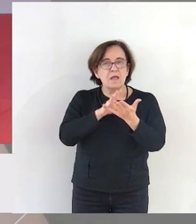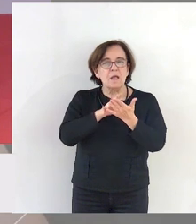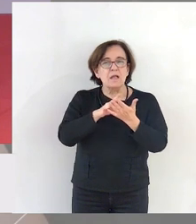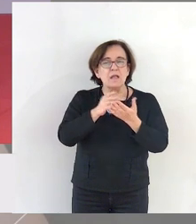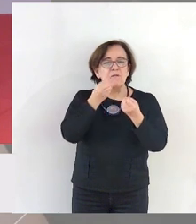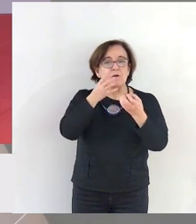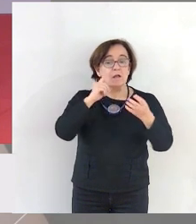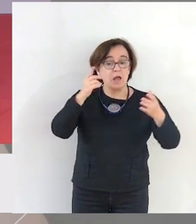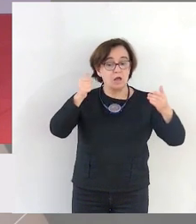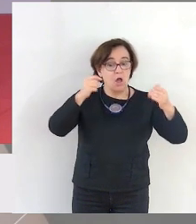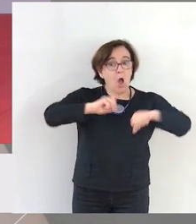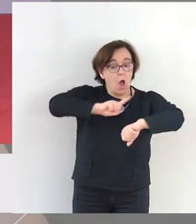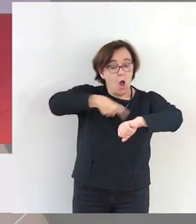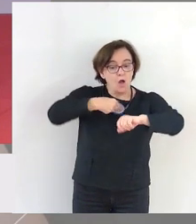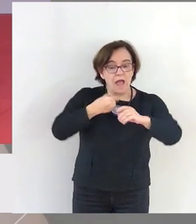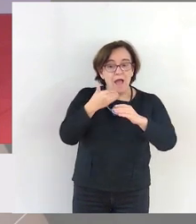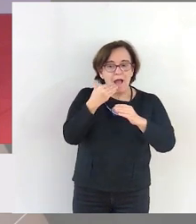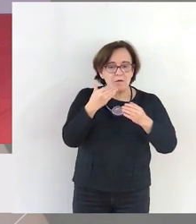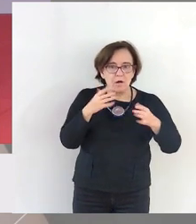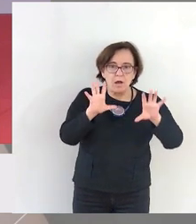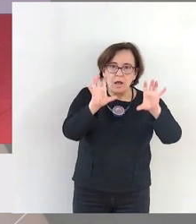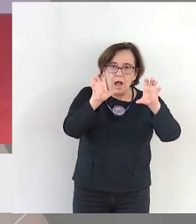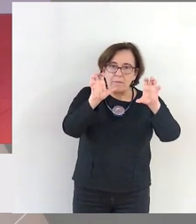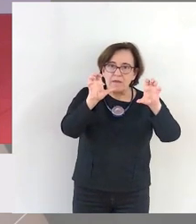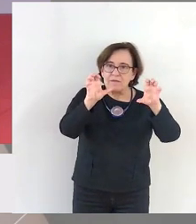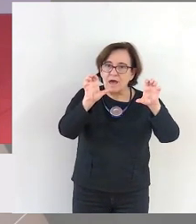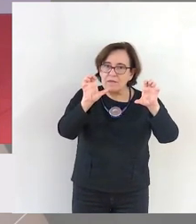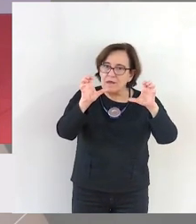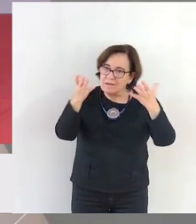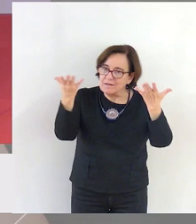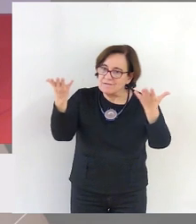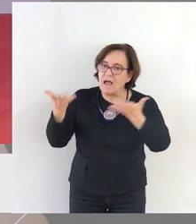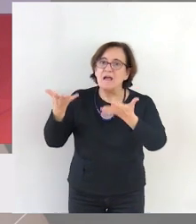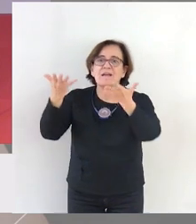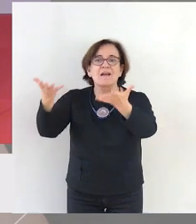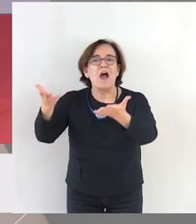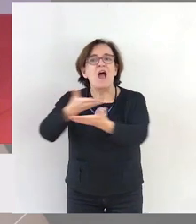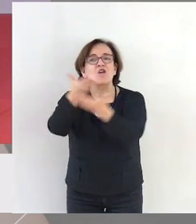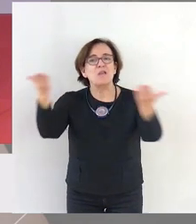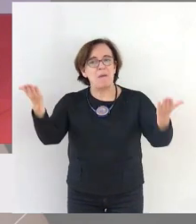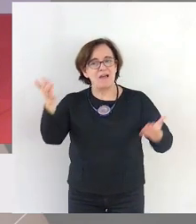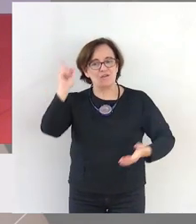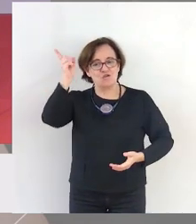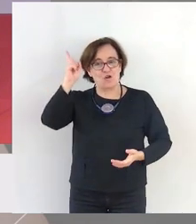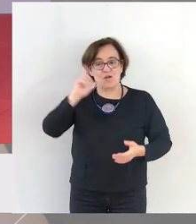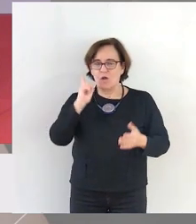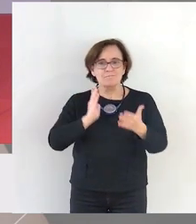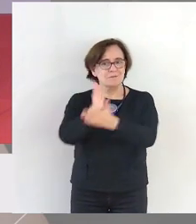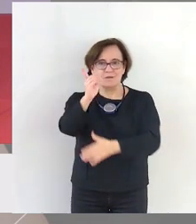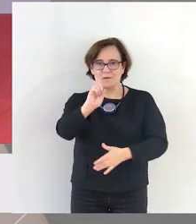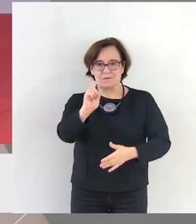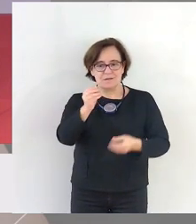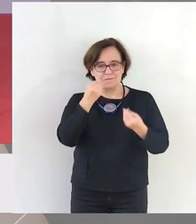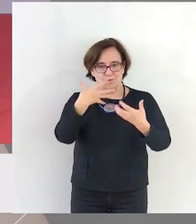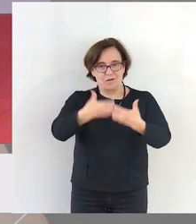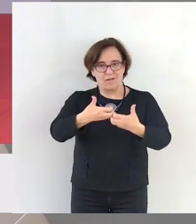es que el dedicar unas horas al aprendizaje servicio es decir a ocuparse de los demás noo ía en la